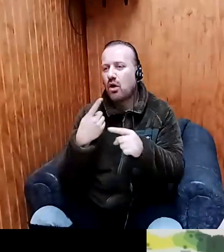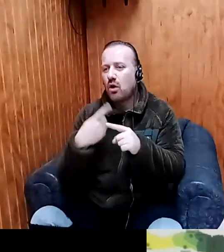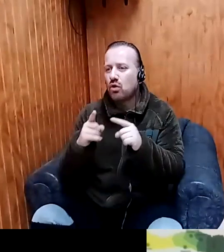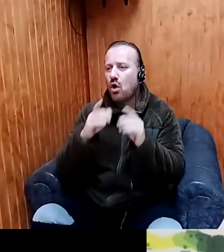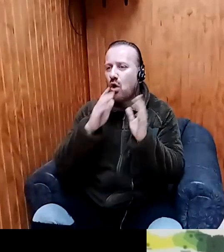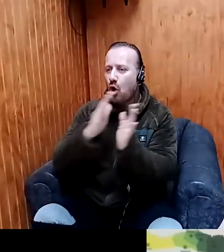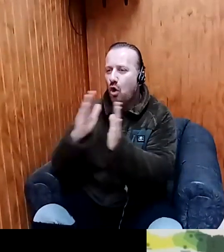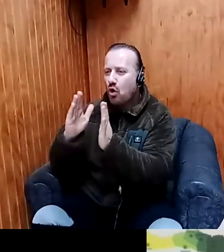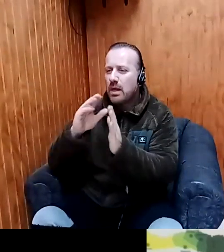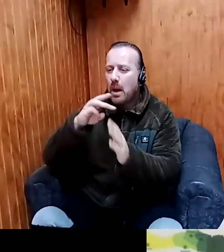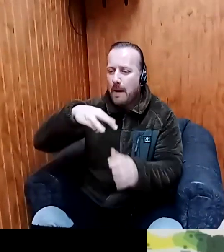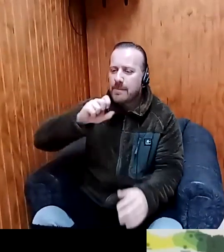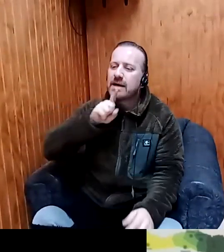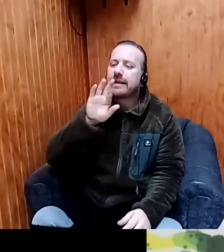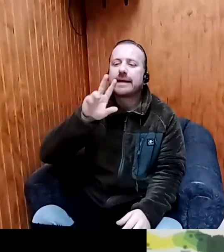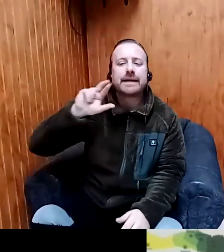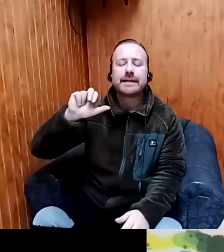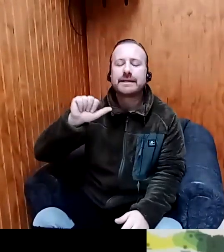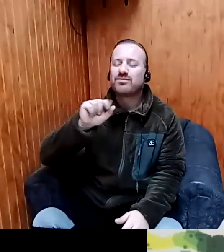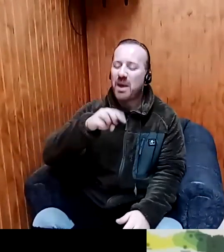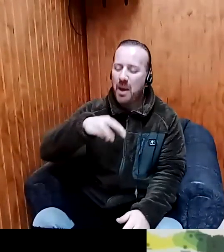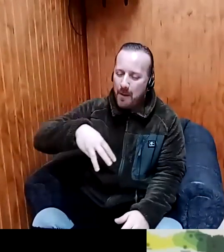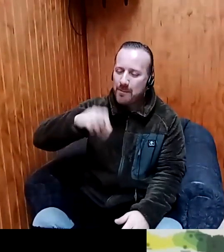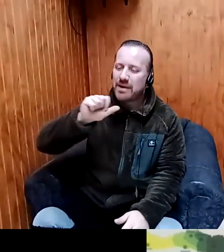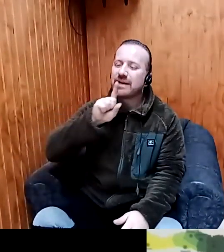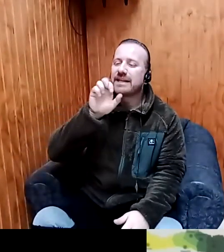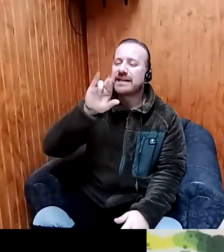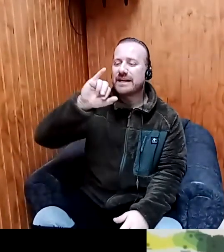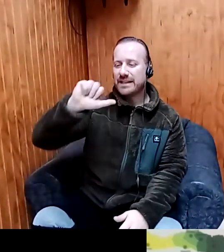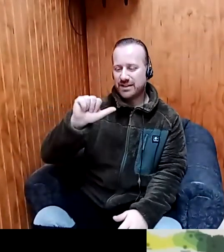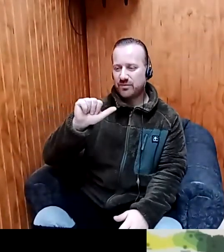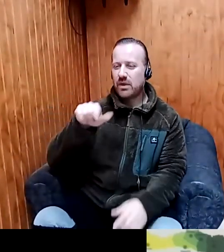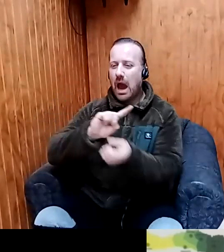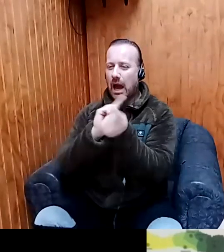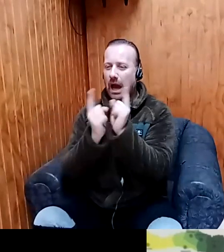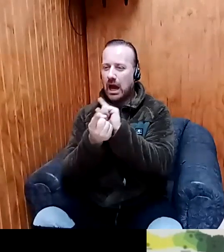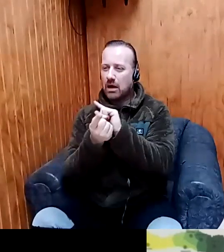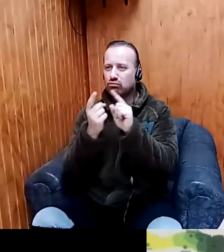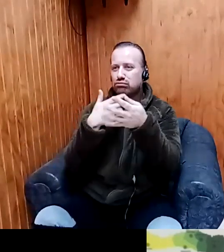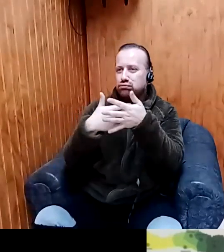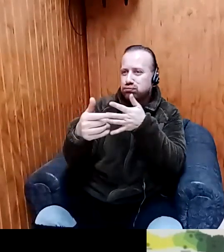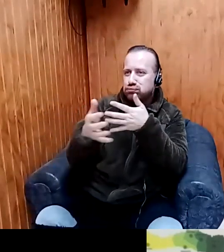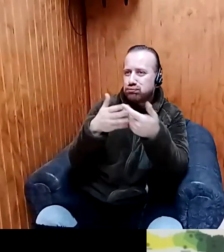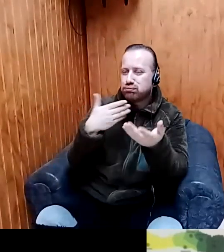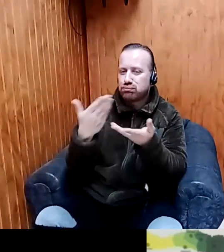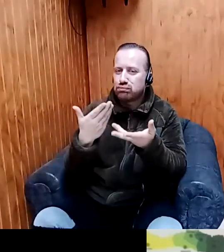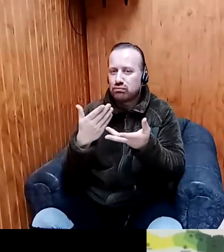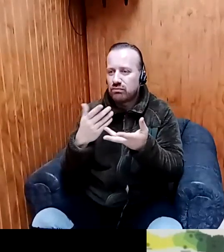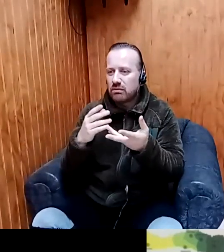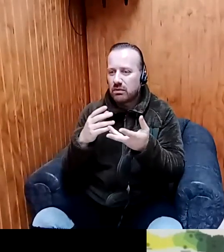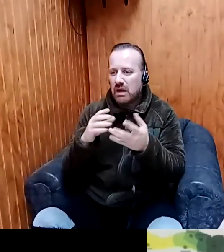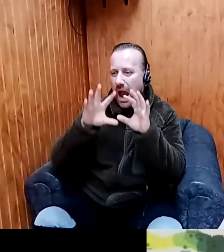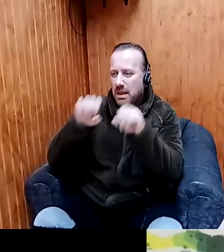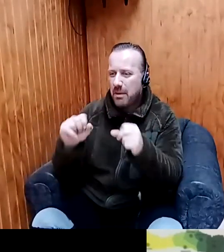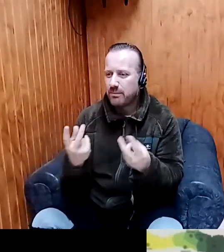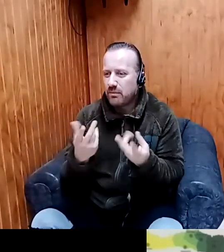de la materia, la idea de estructura de la Tierra y de cambio geológico, ¿no? La idea de ser vivo con sus funciones esenciales y que es vivo y que no. Eso